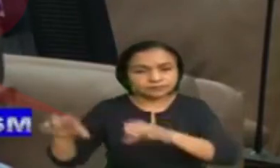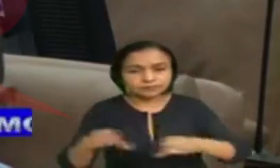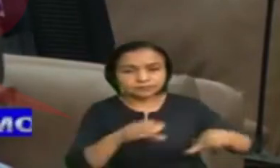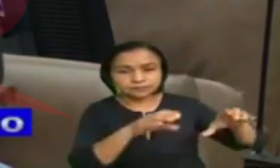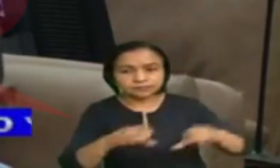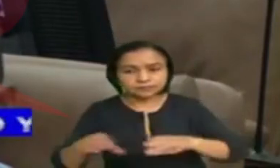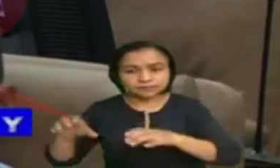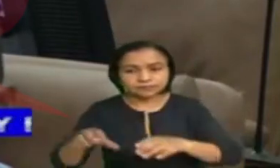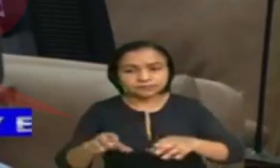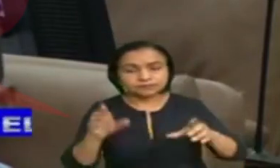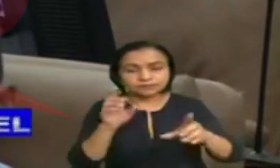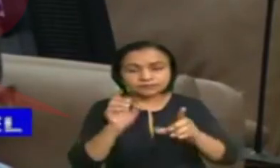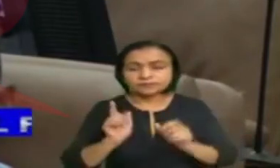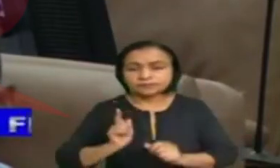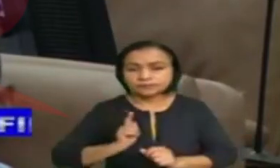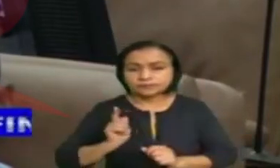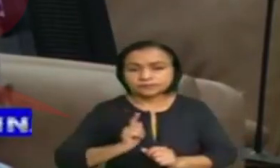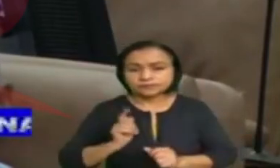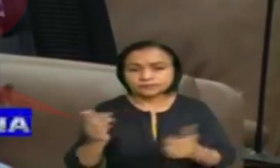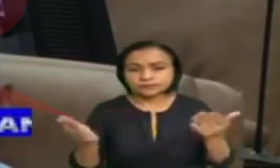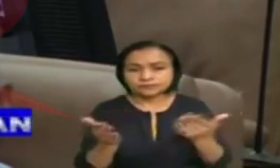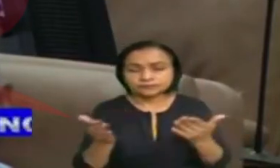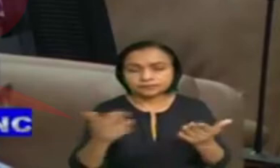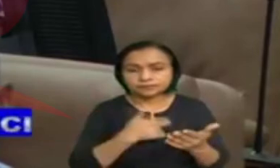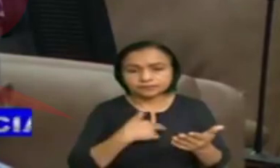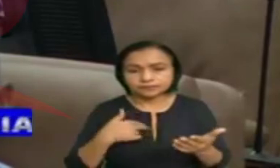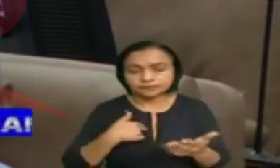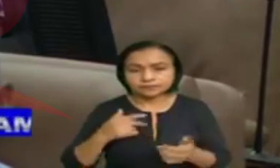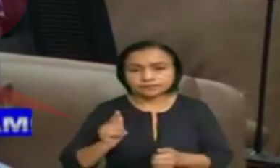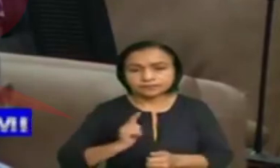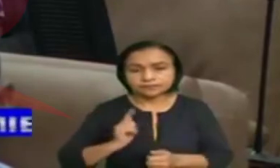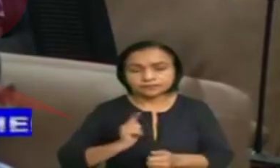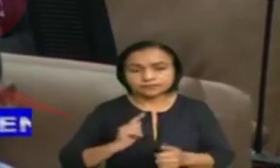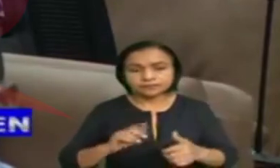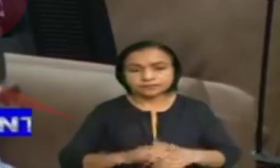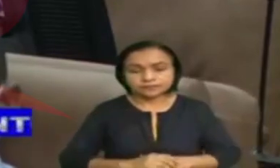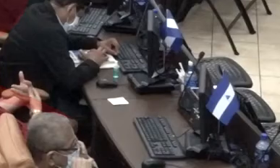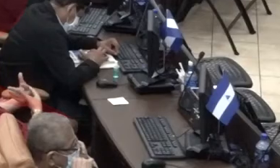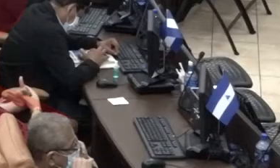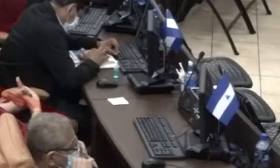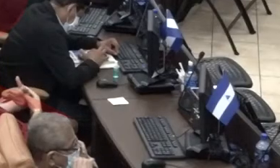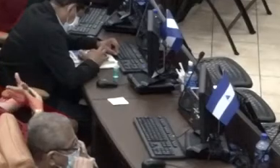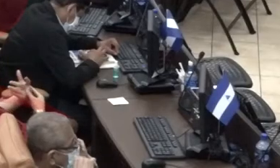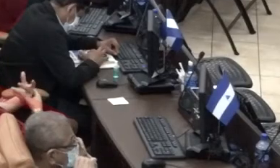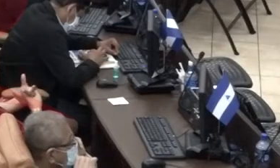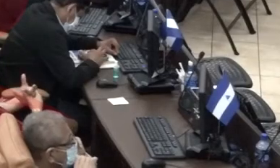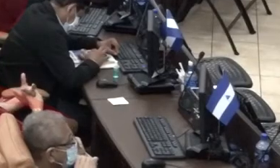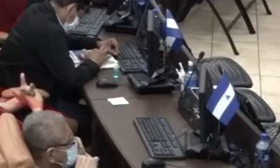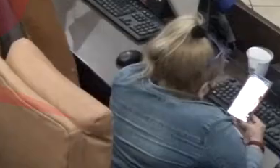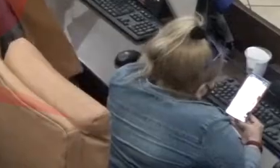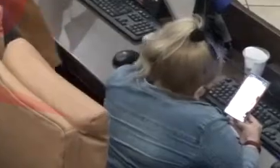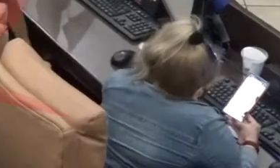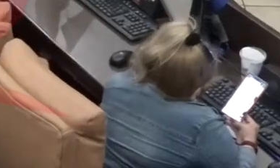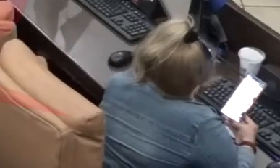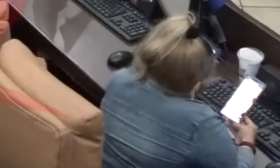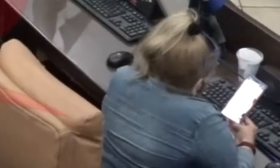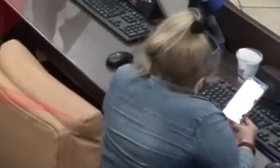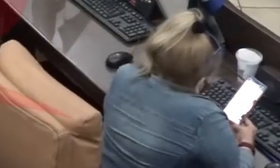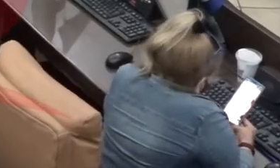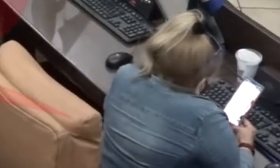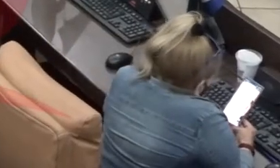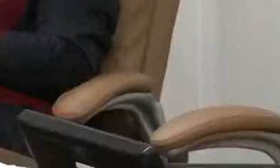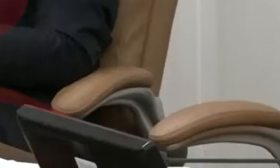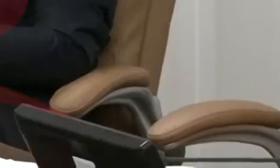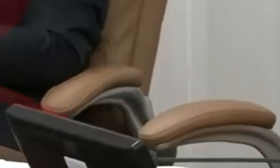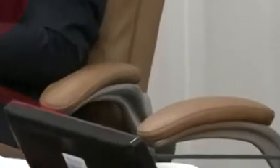tienen establecidos, así como las que demande la CIBOIF. Dicha ley permitirá regular y proteger a